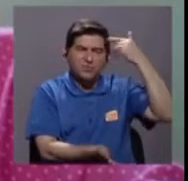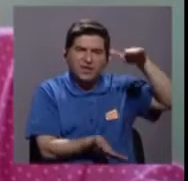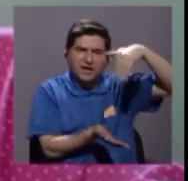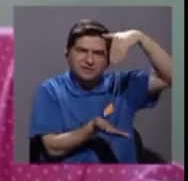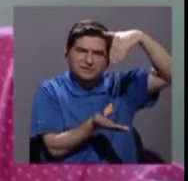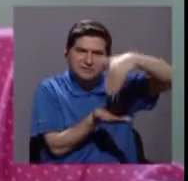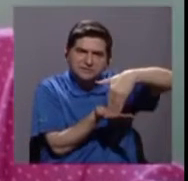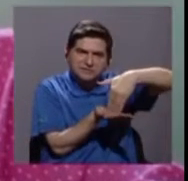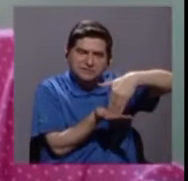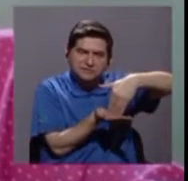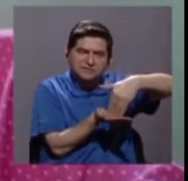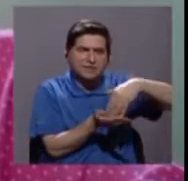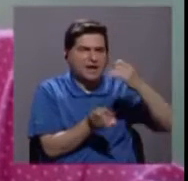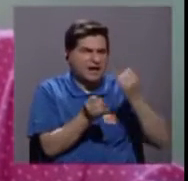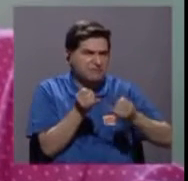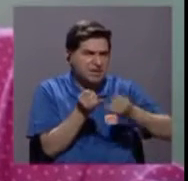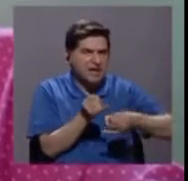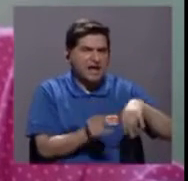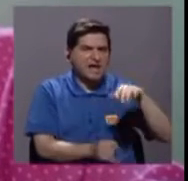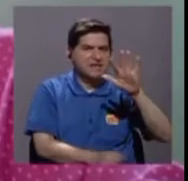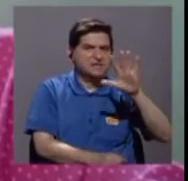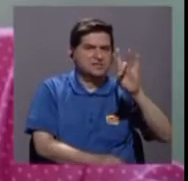central cerró en un